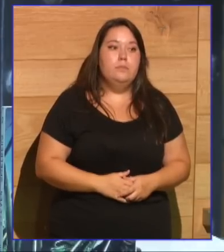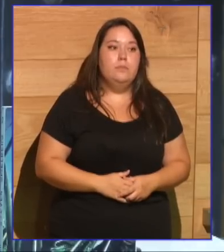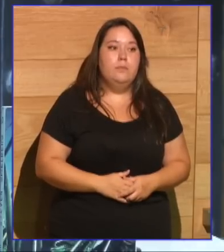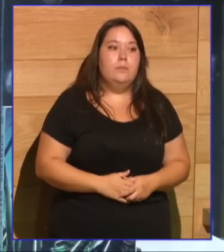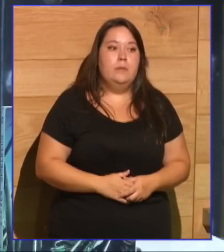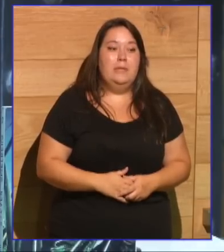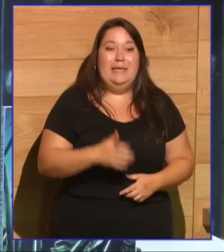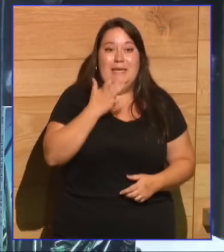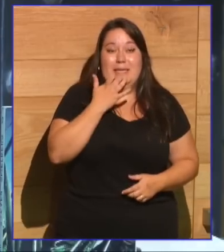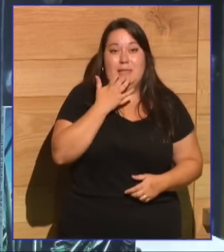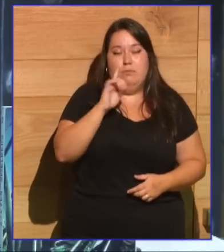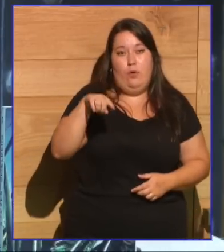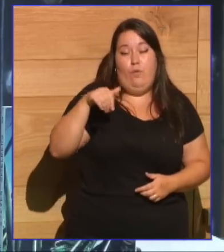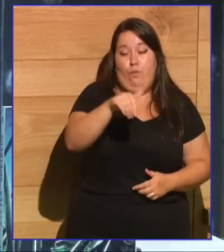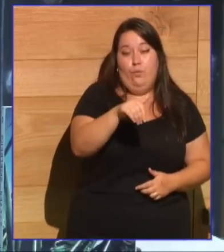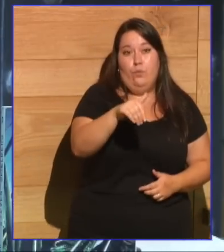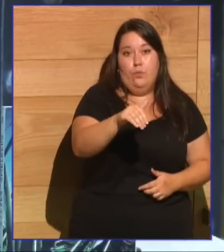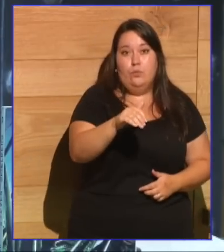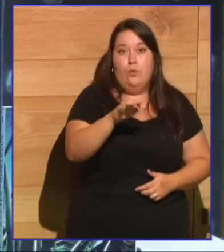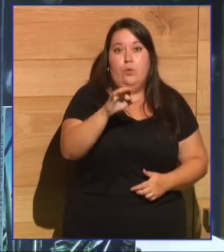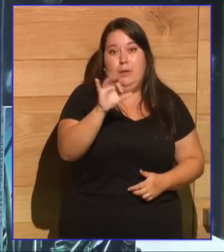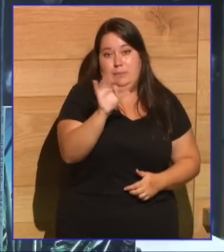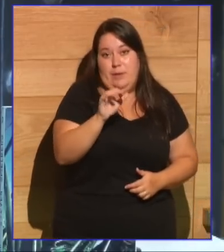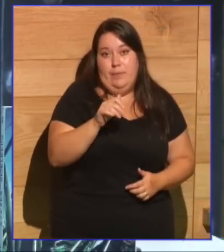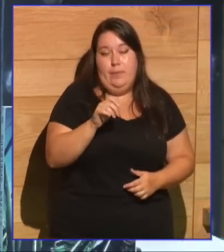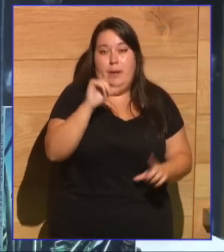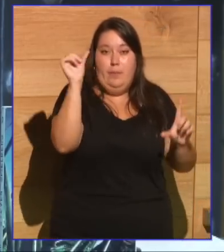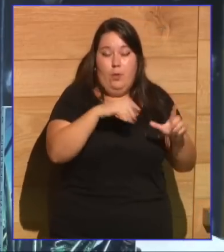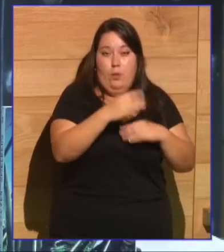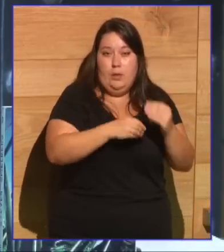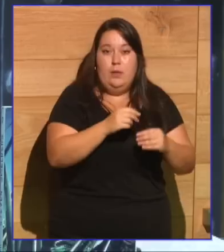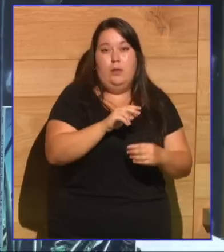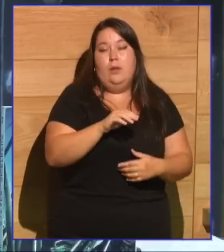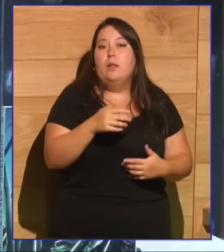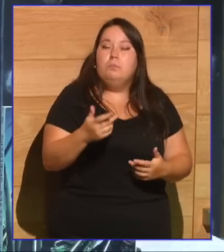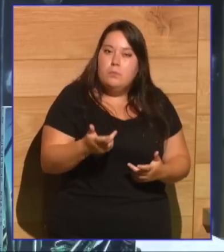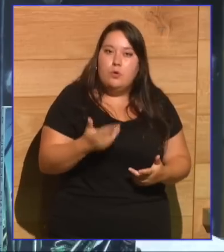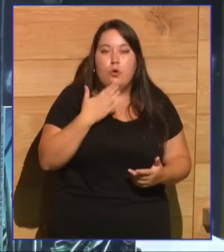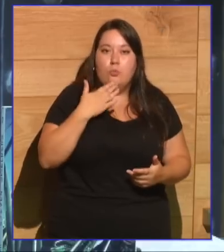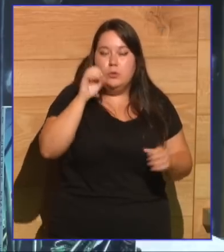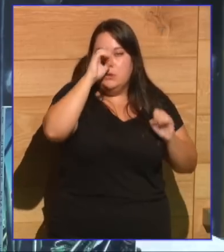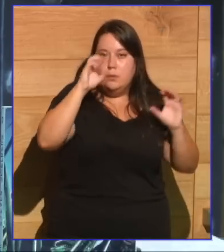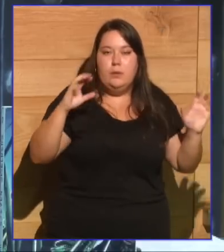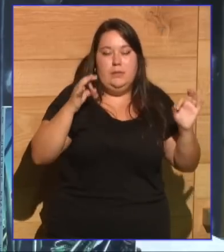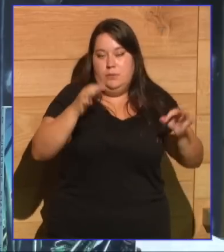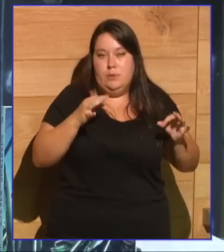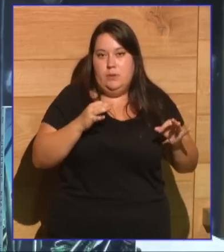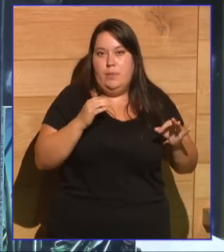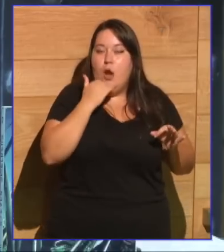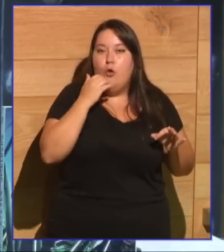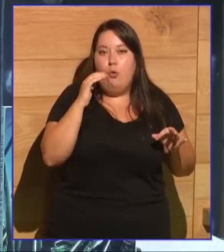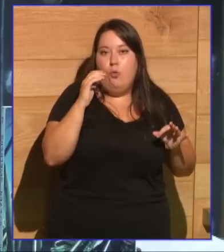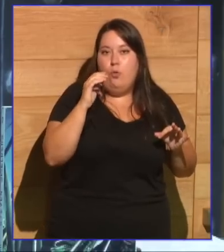historias de estrés desde el futuro vuelven a ser malos al 2030 producción con eso es pero no en este caso claro hay un elemento